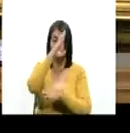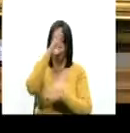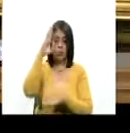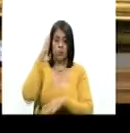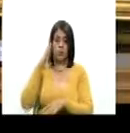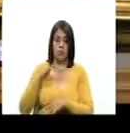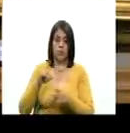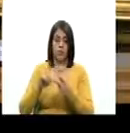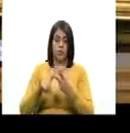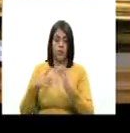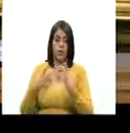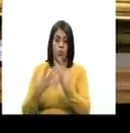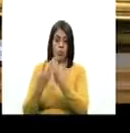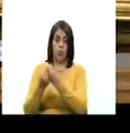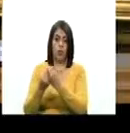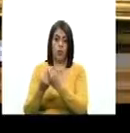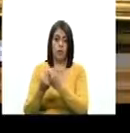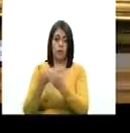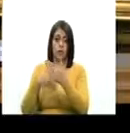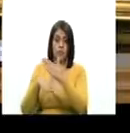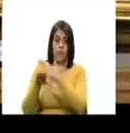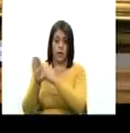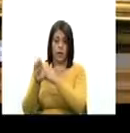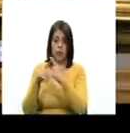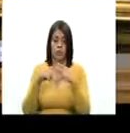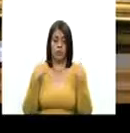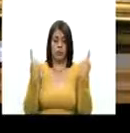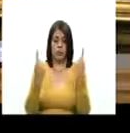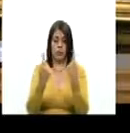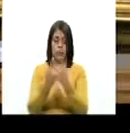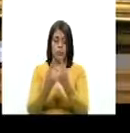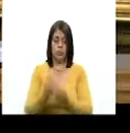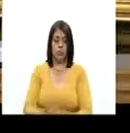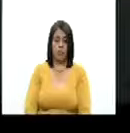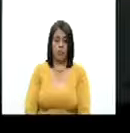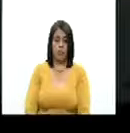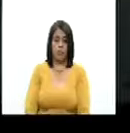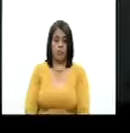Lucas Bantroy, que lo acompaña, para que se retire del hemiciclo de sesiones.